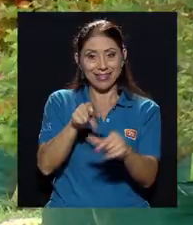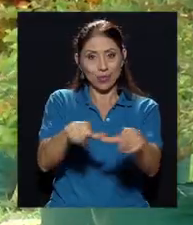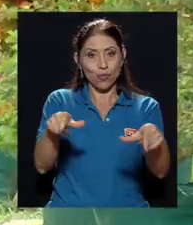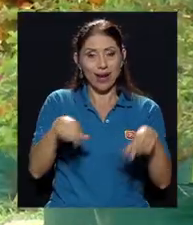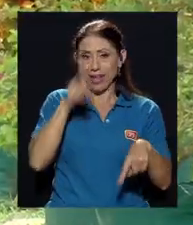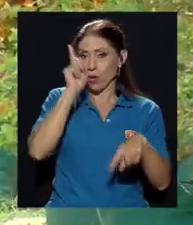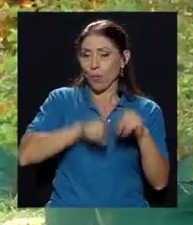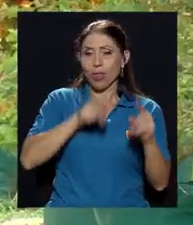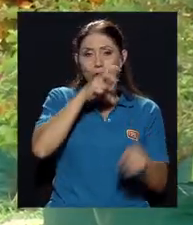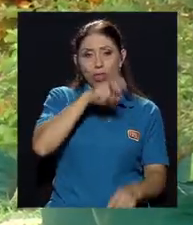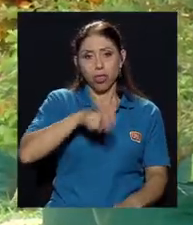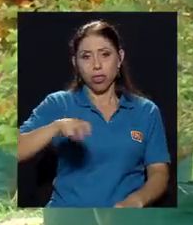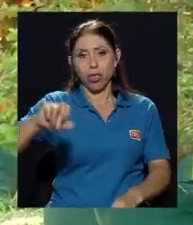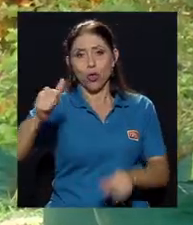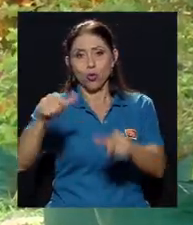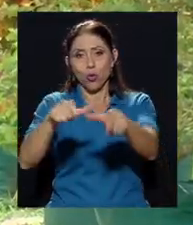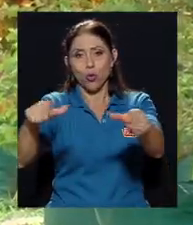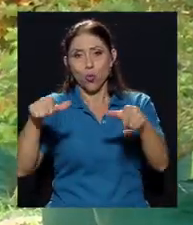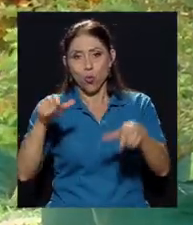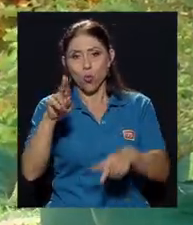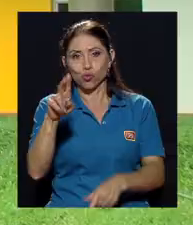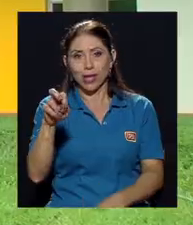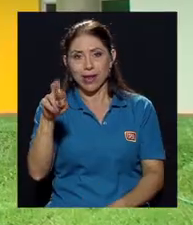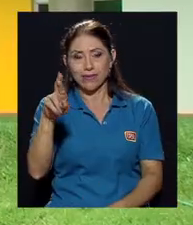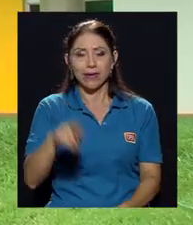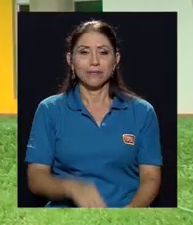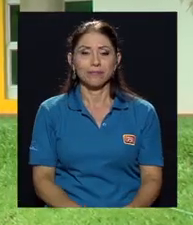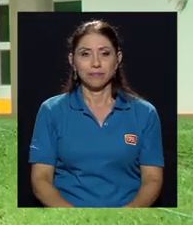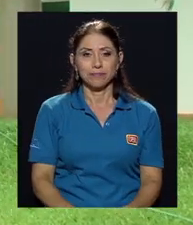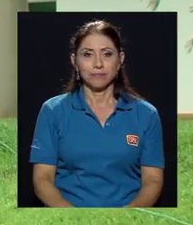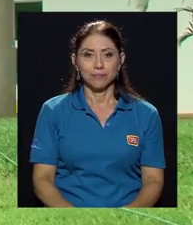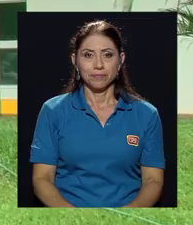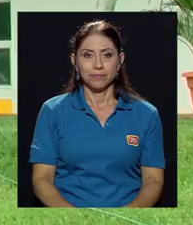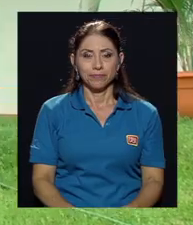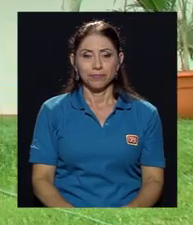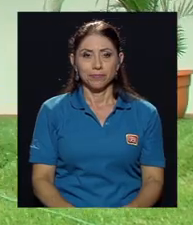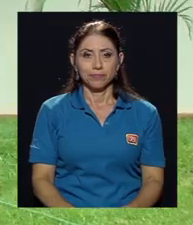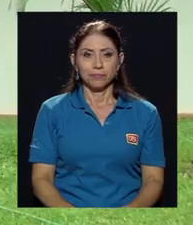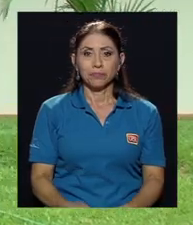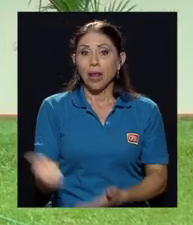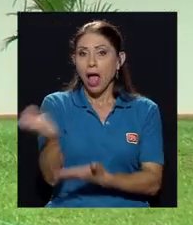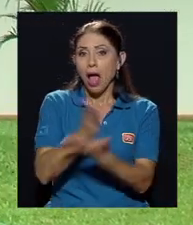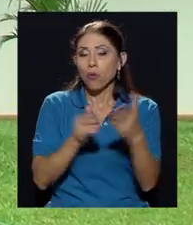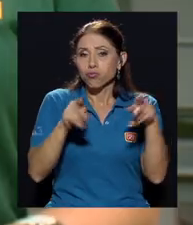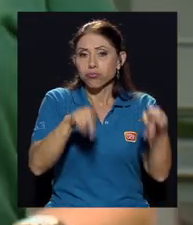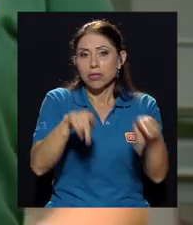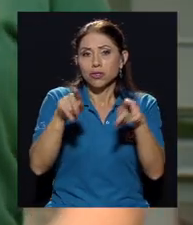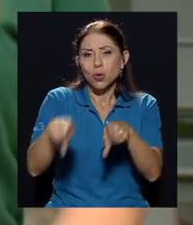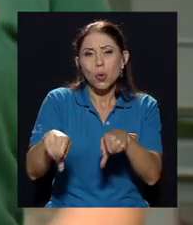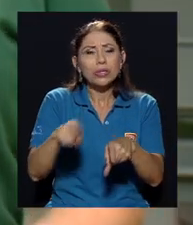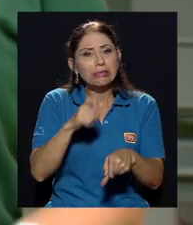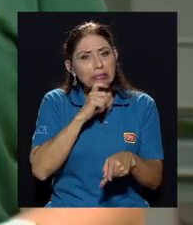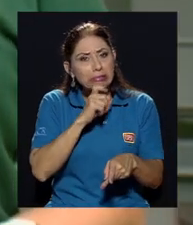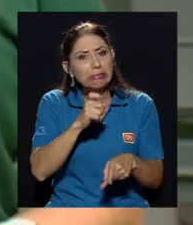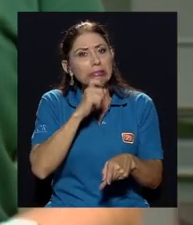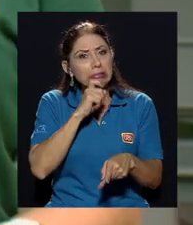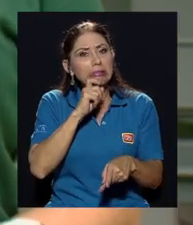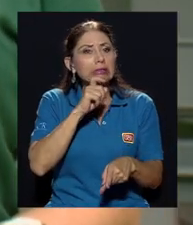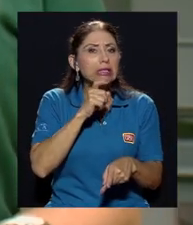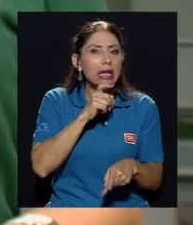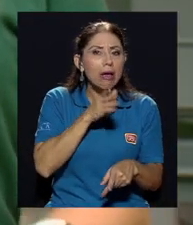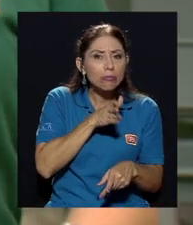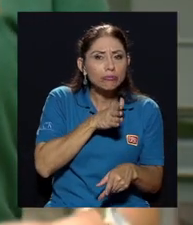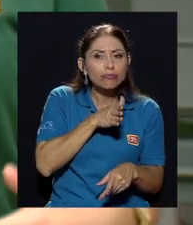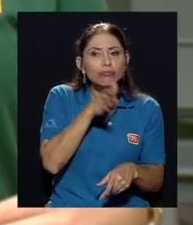pueden trasladarse a estudiar a otras sedes de la UCR. Hay personas que a veces les cuesta mucho trasladarse, tal